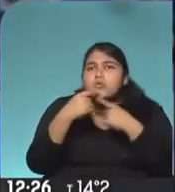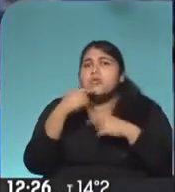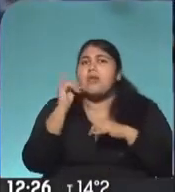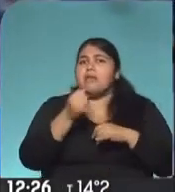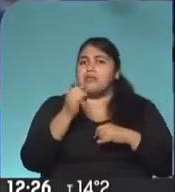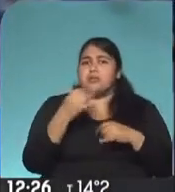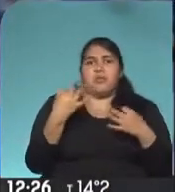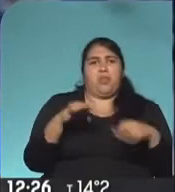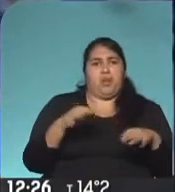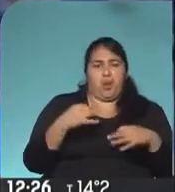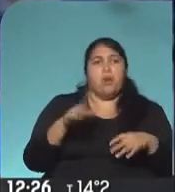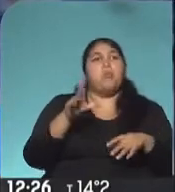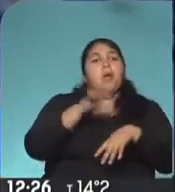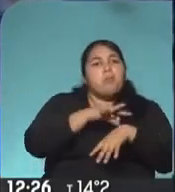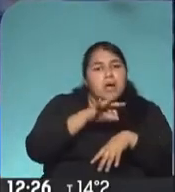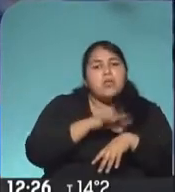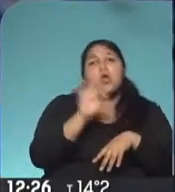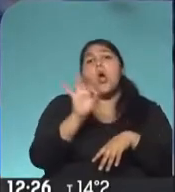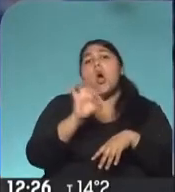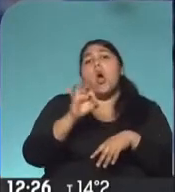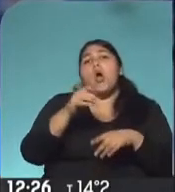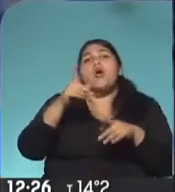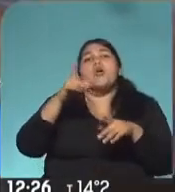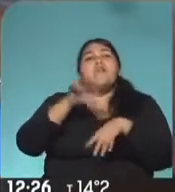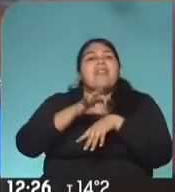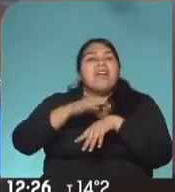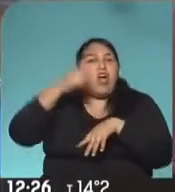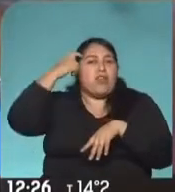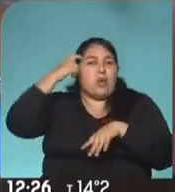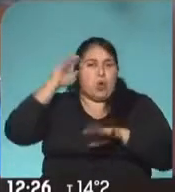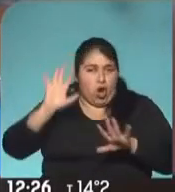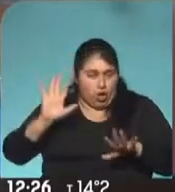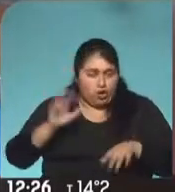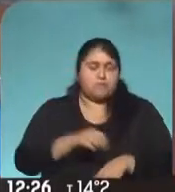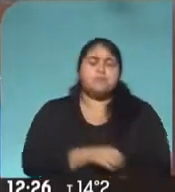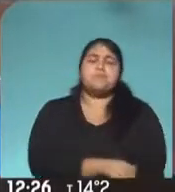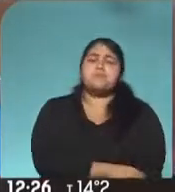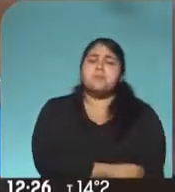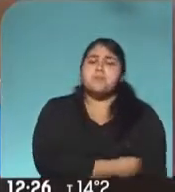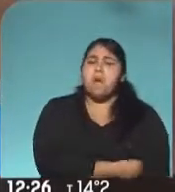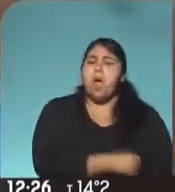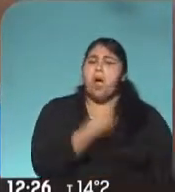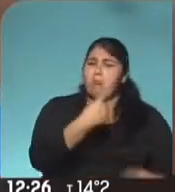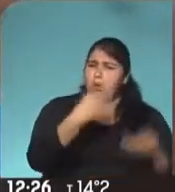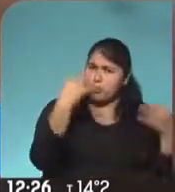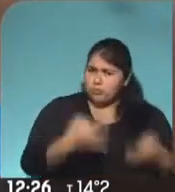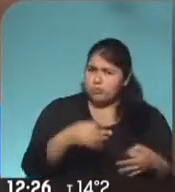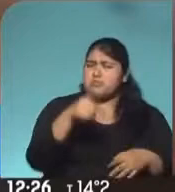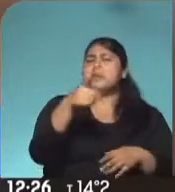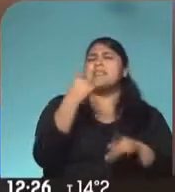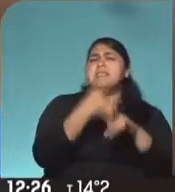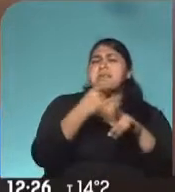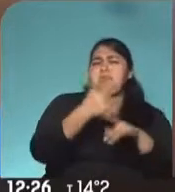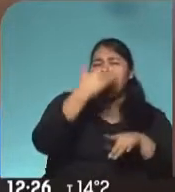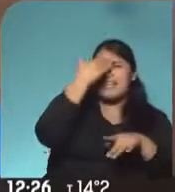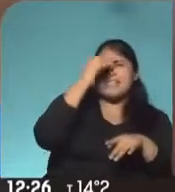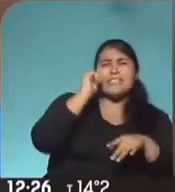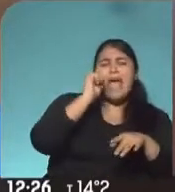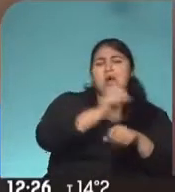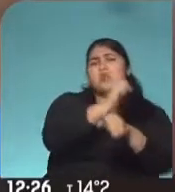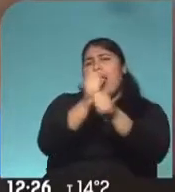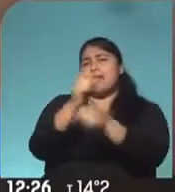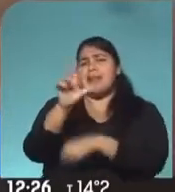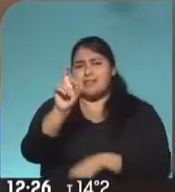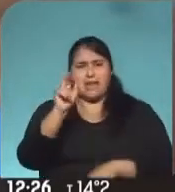al clínico y si no el negro que estudios específicos hay que hacer por eso tenemos un post entre los 15 años y los 30 por